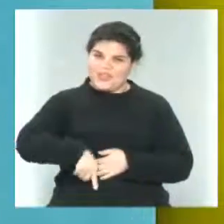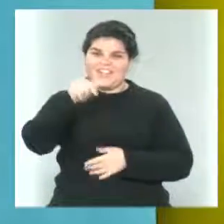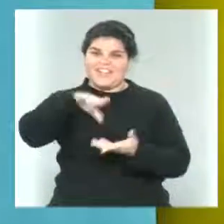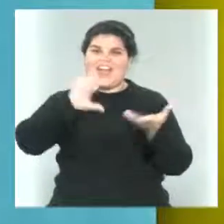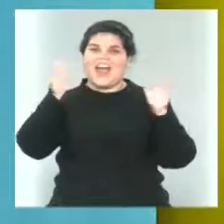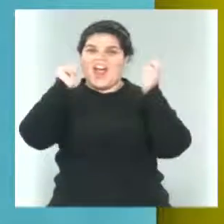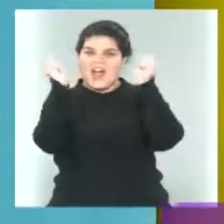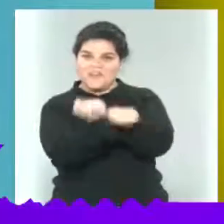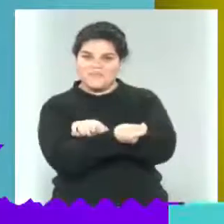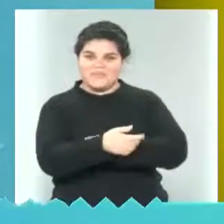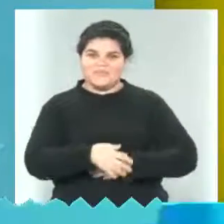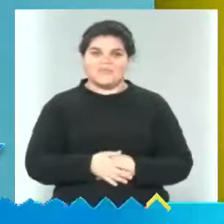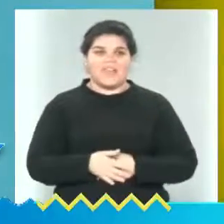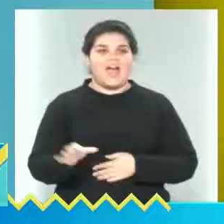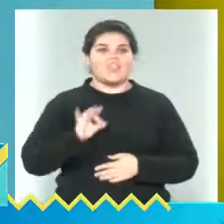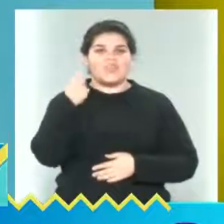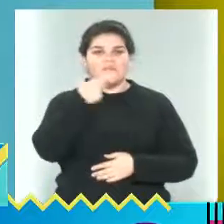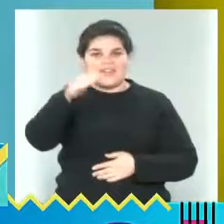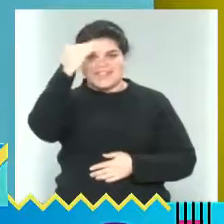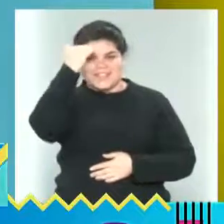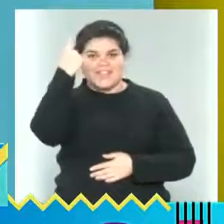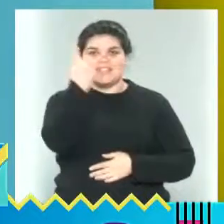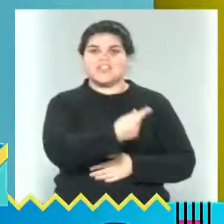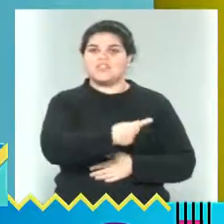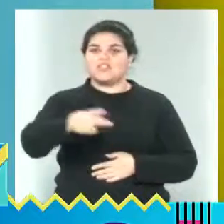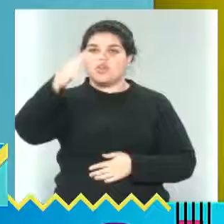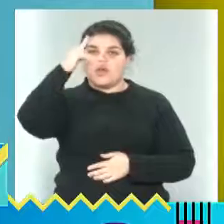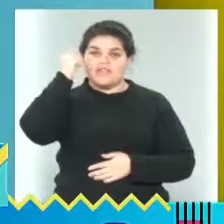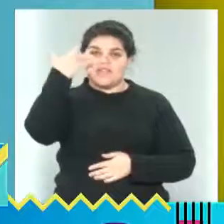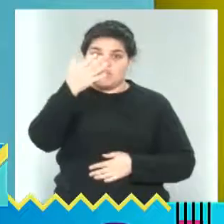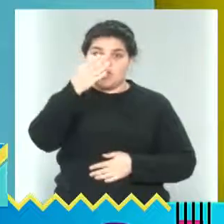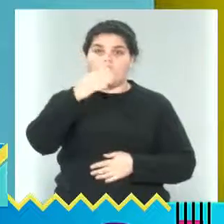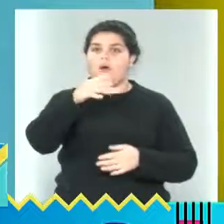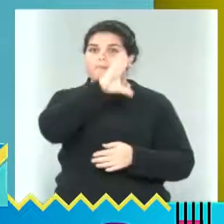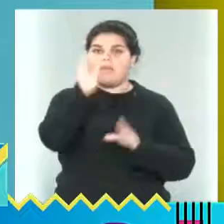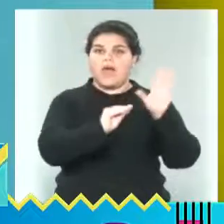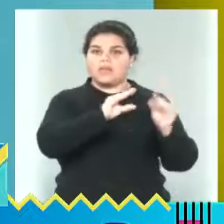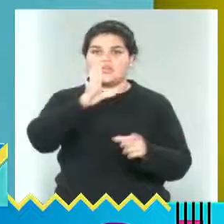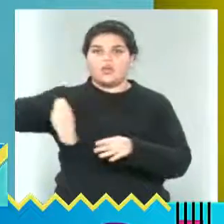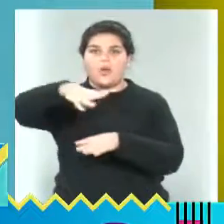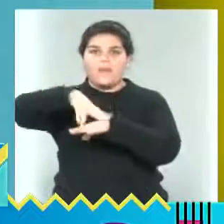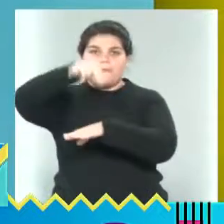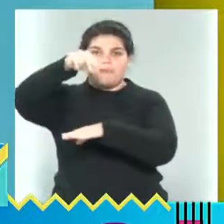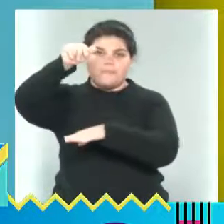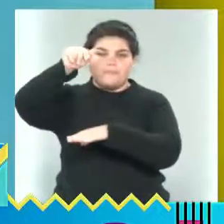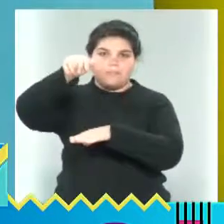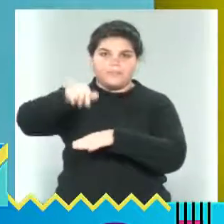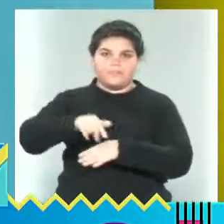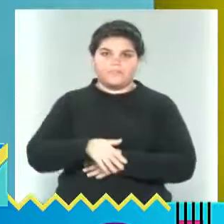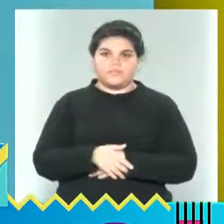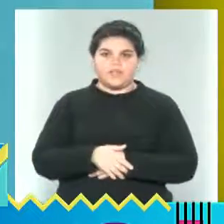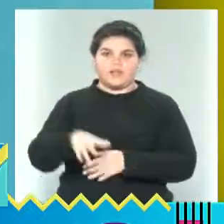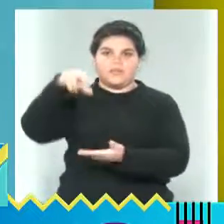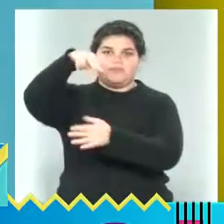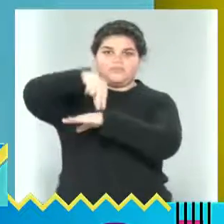Bien, en el 2015, 195 países se reunieron en París para tratar justamente el tema que veíamos también recién en el clip,